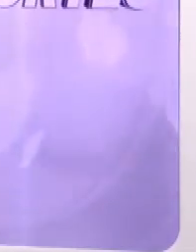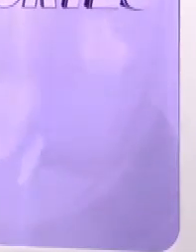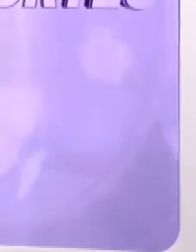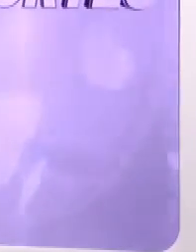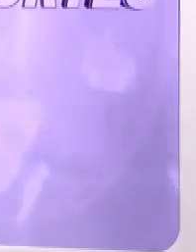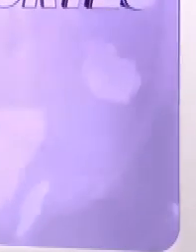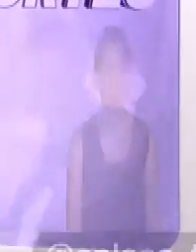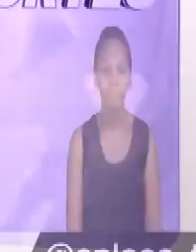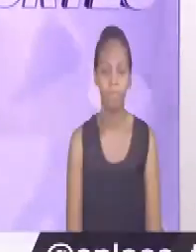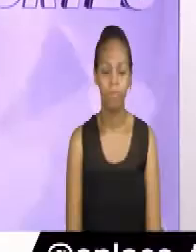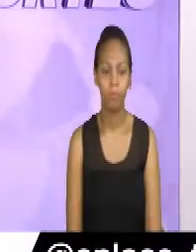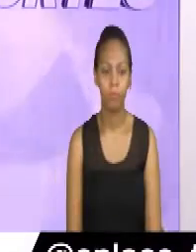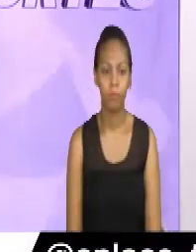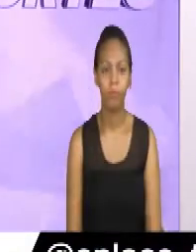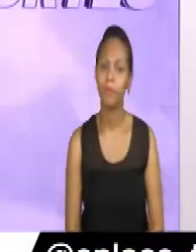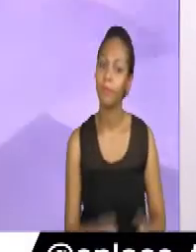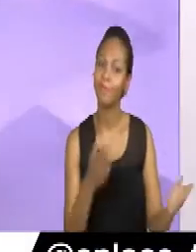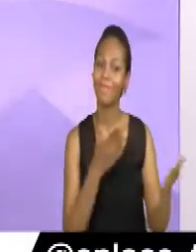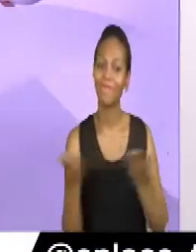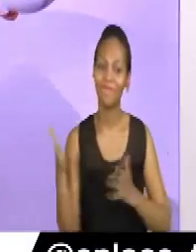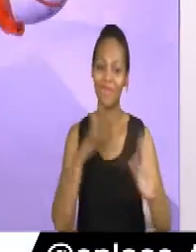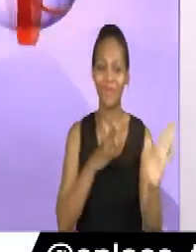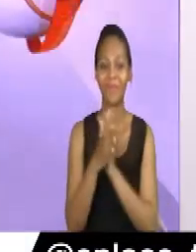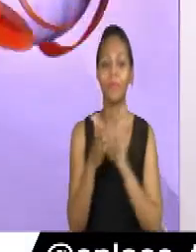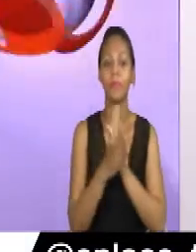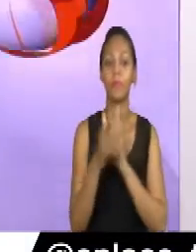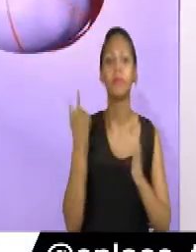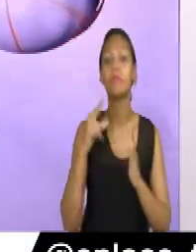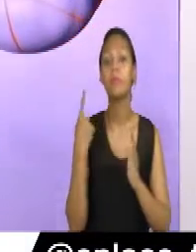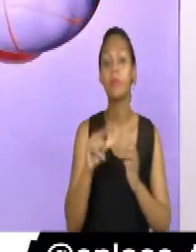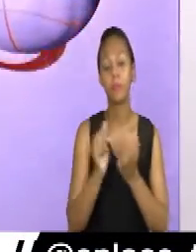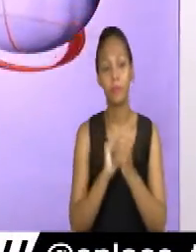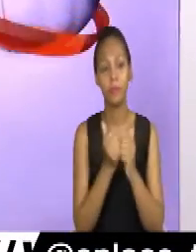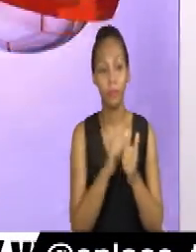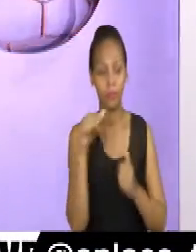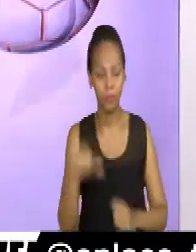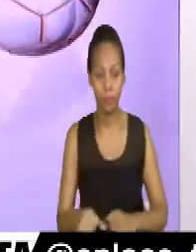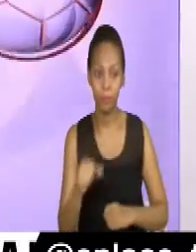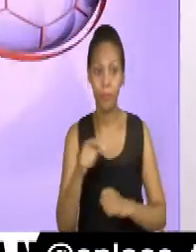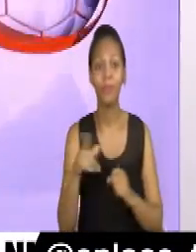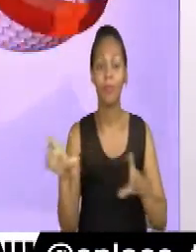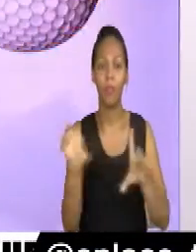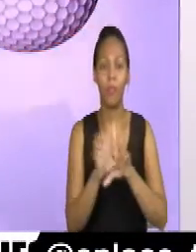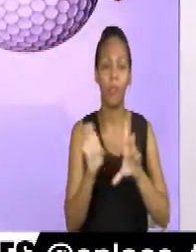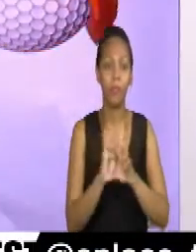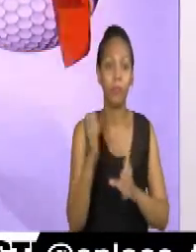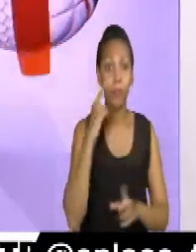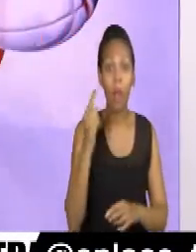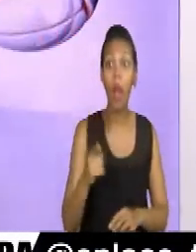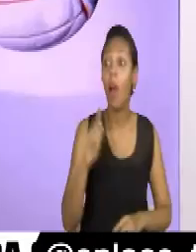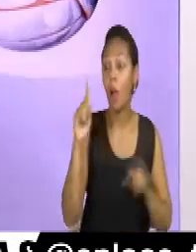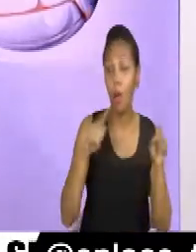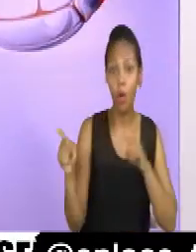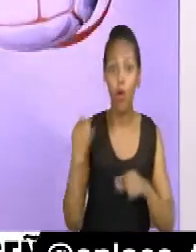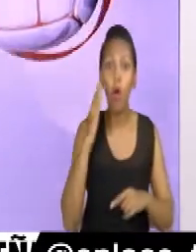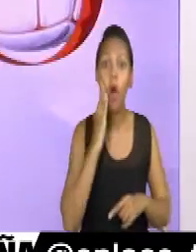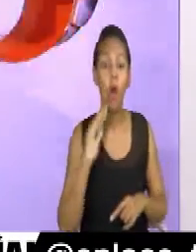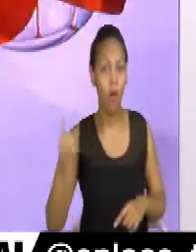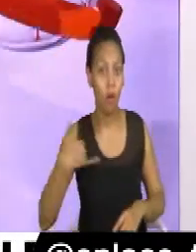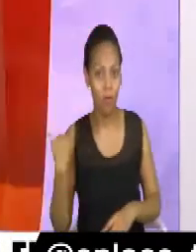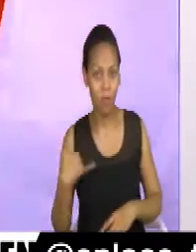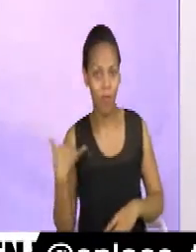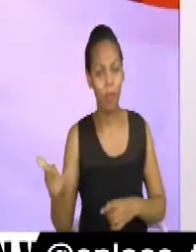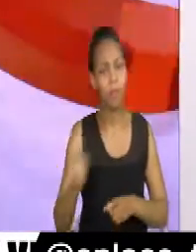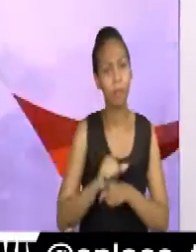Bienvenidos a la información deportiva de Enlace Noticias. Jóvenes de Barranca Bermeja practican el Ultimate Frisbee, una disciplina deportiva que